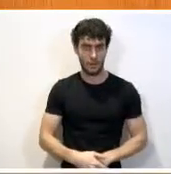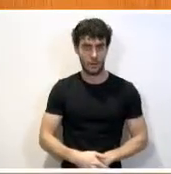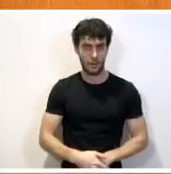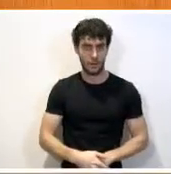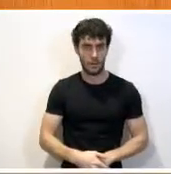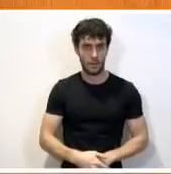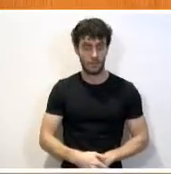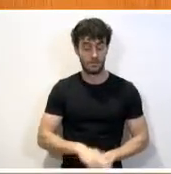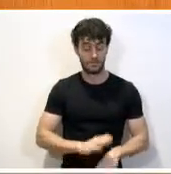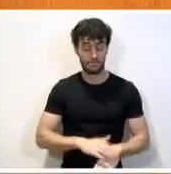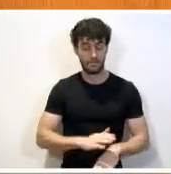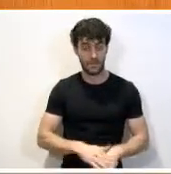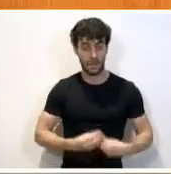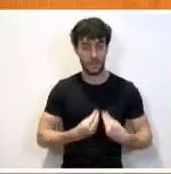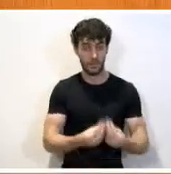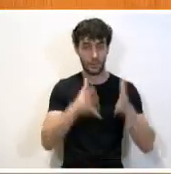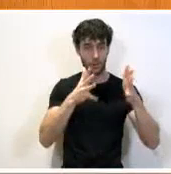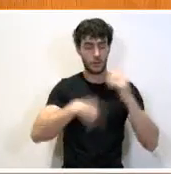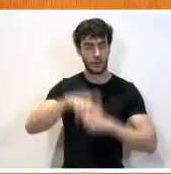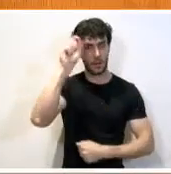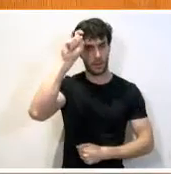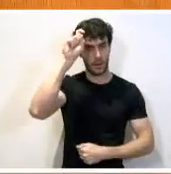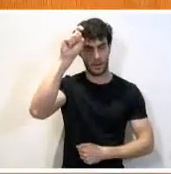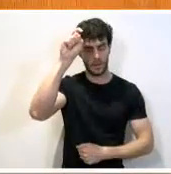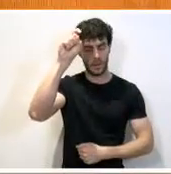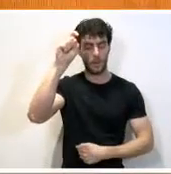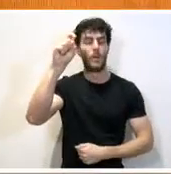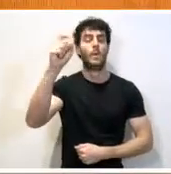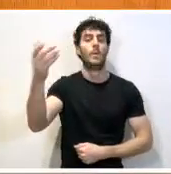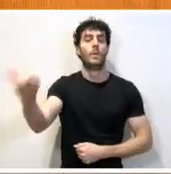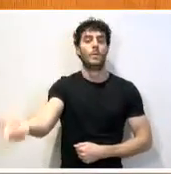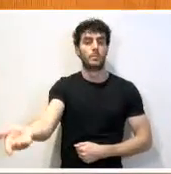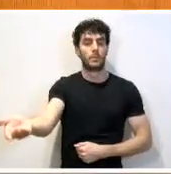para, coordinadamente con la Consejería de Educación, pues